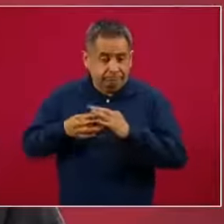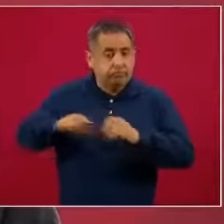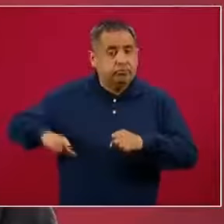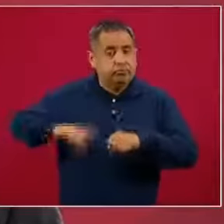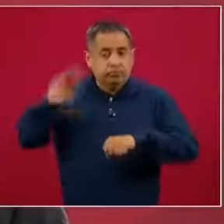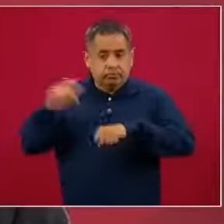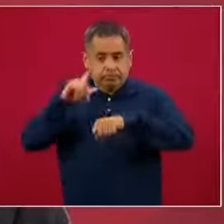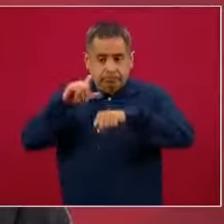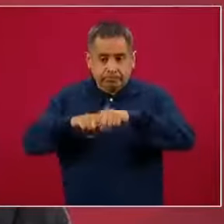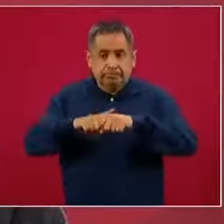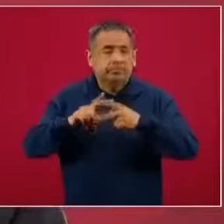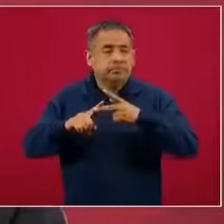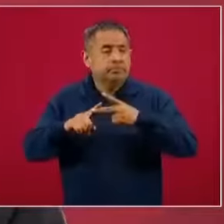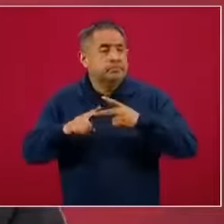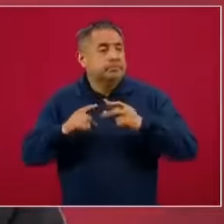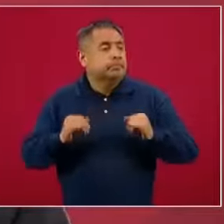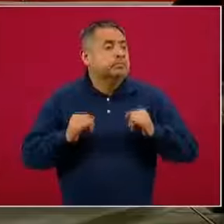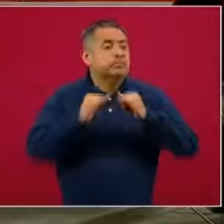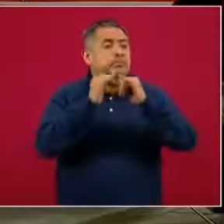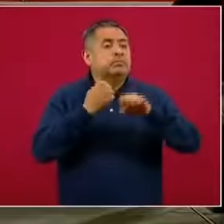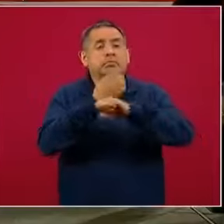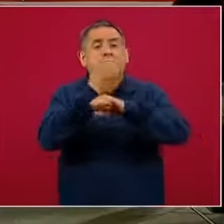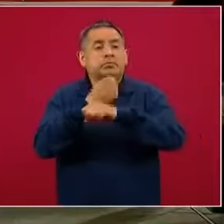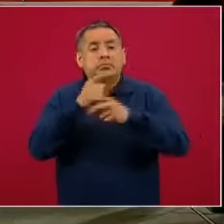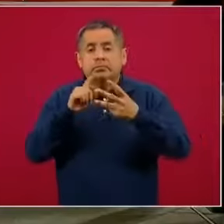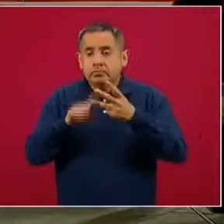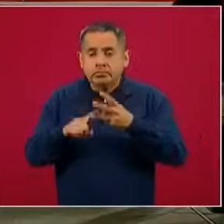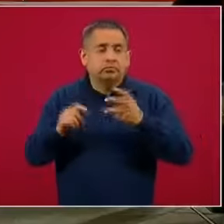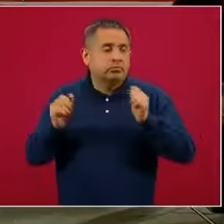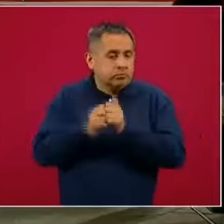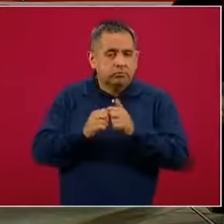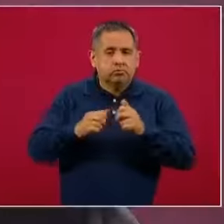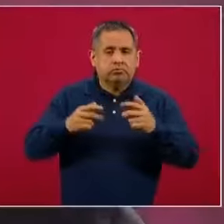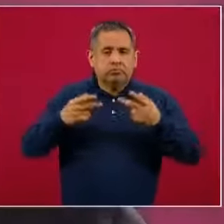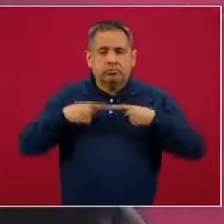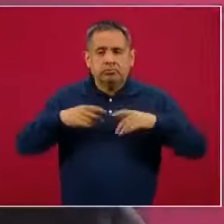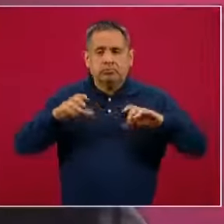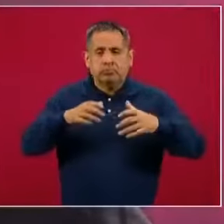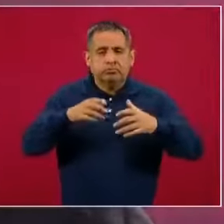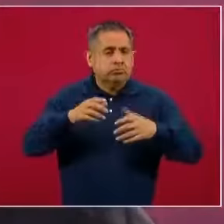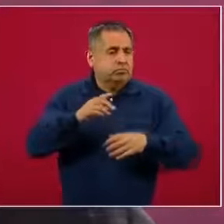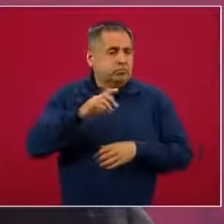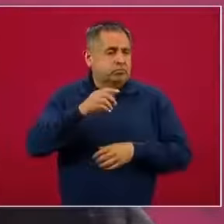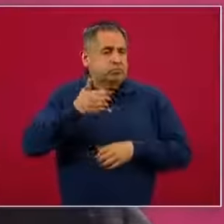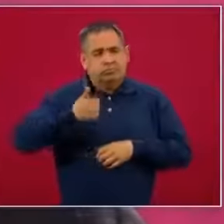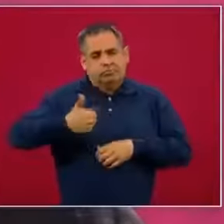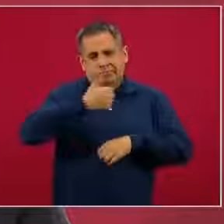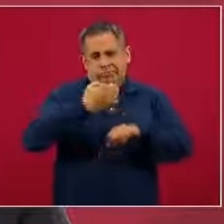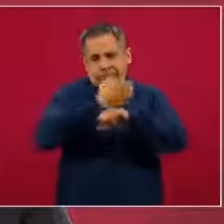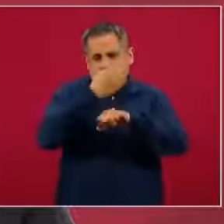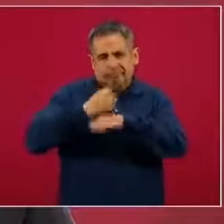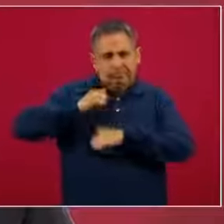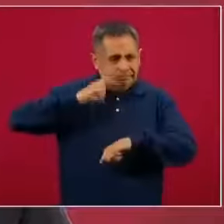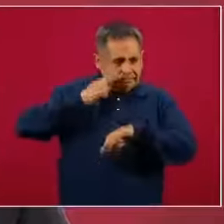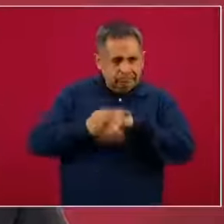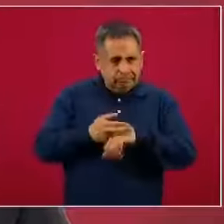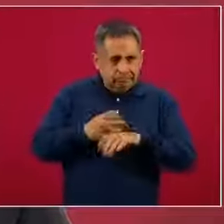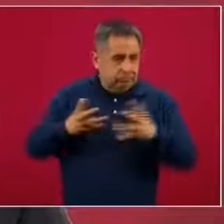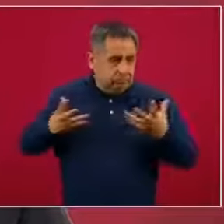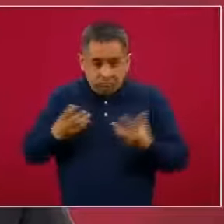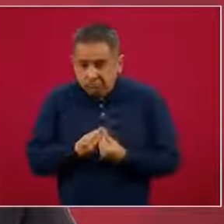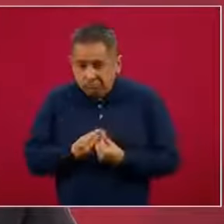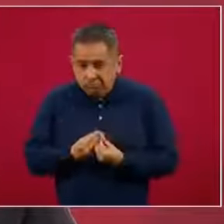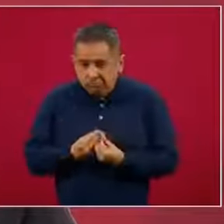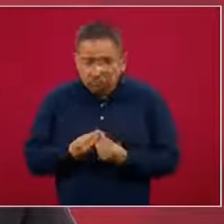federal, las distintas instituciones del sector, con la autoridad sanitaria estatal, lo